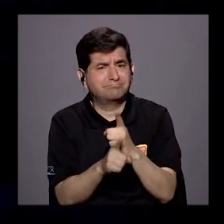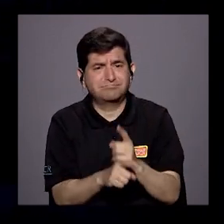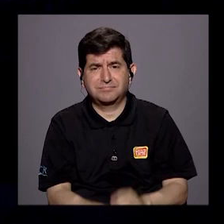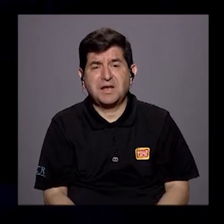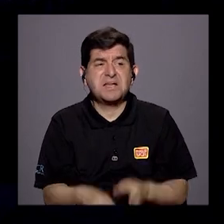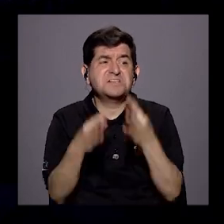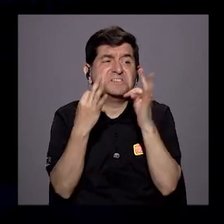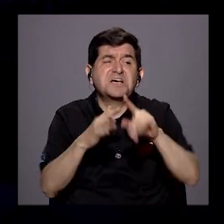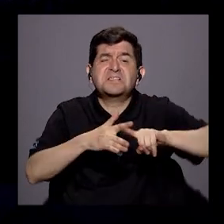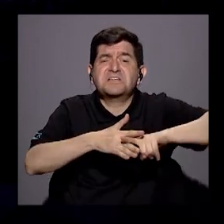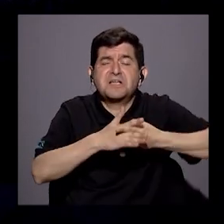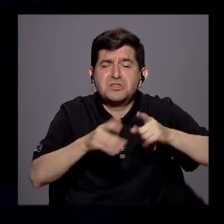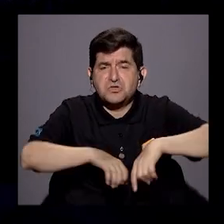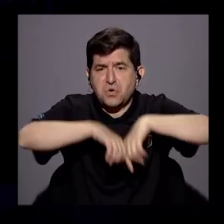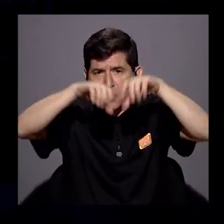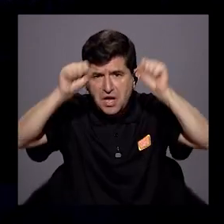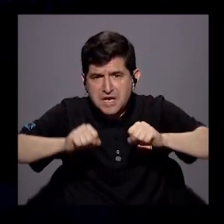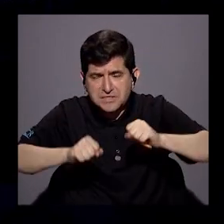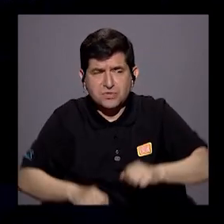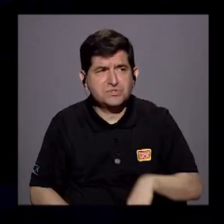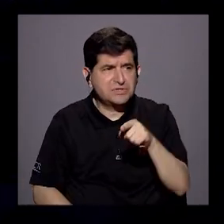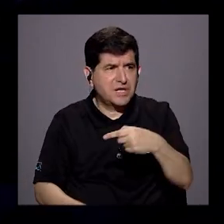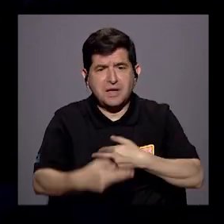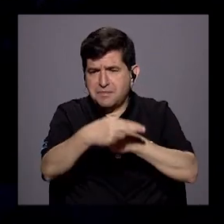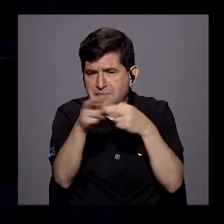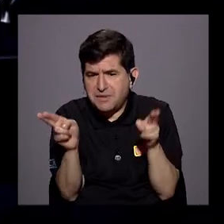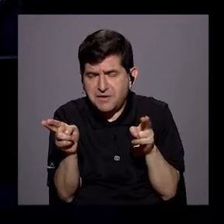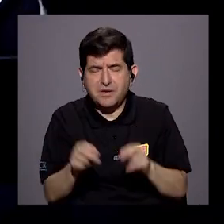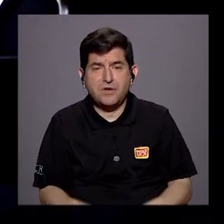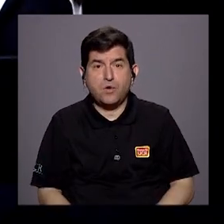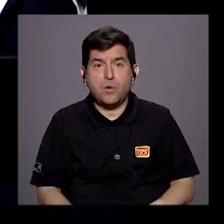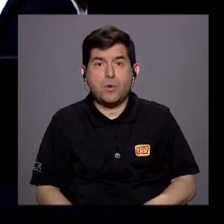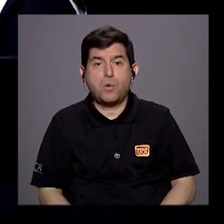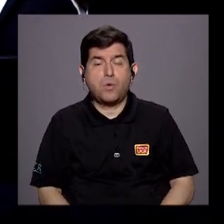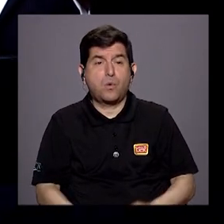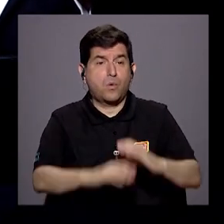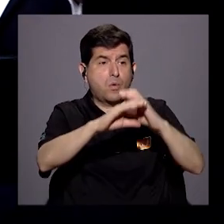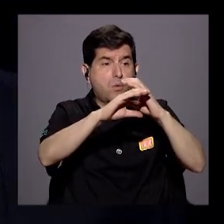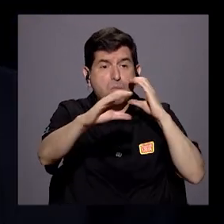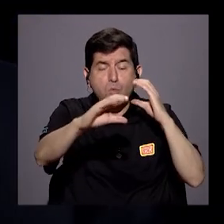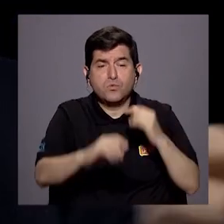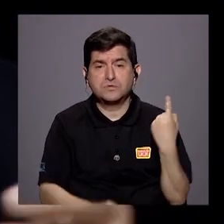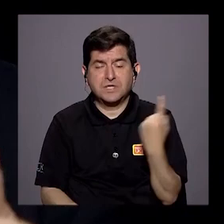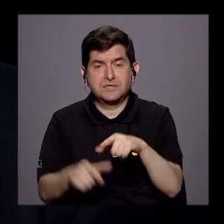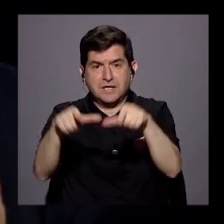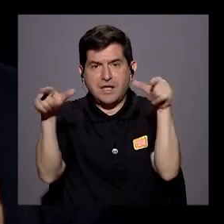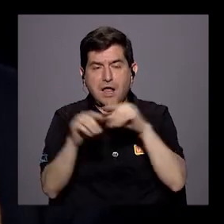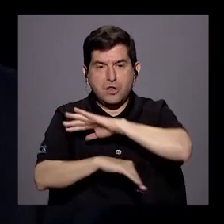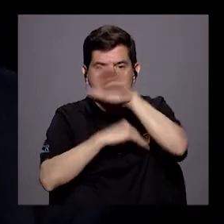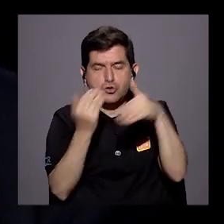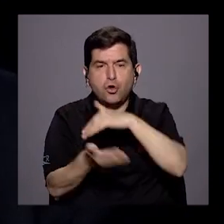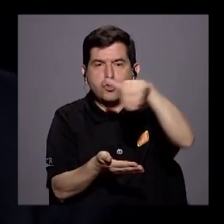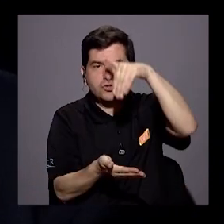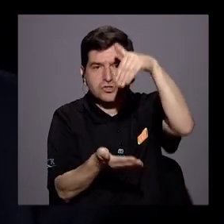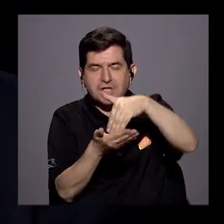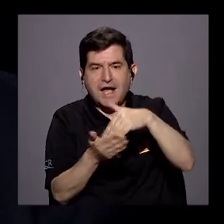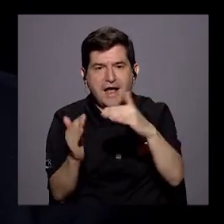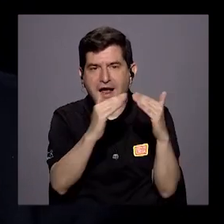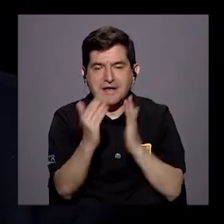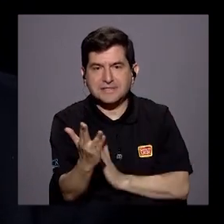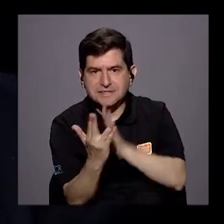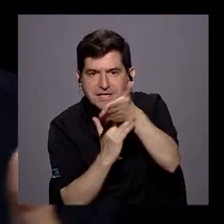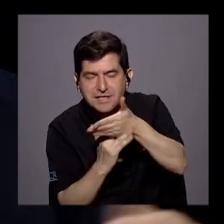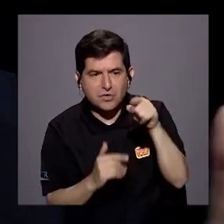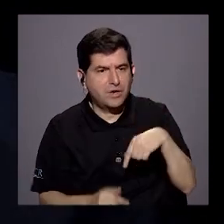se quiso empezar a hacer el sistema de sectorización porque no es posible que los buses de cada lugar citó todos entren al centro de la ciudad es un colapso